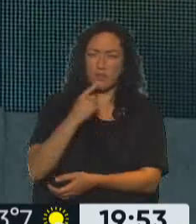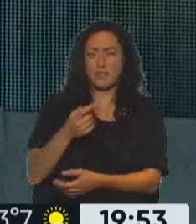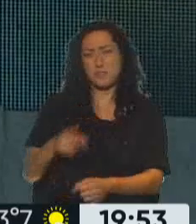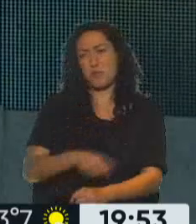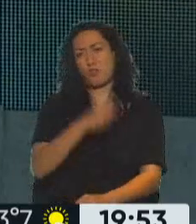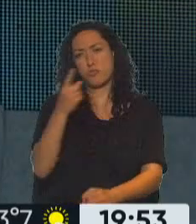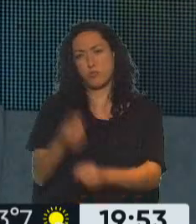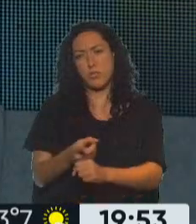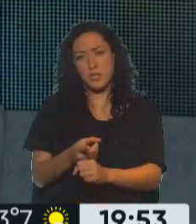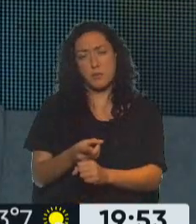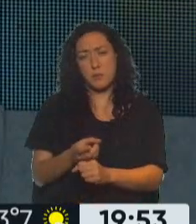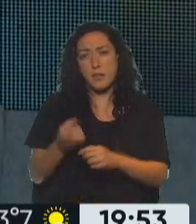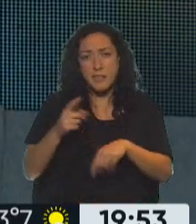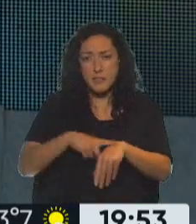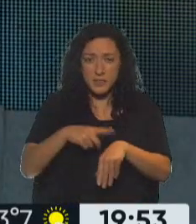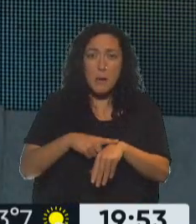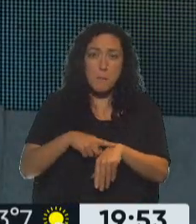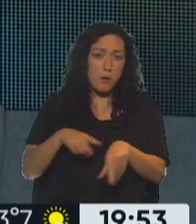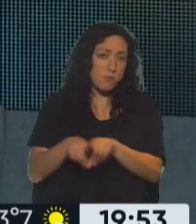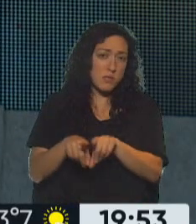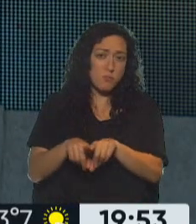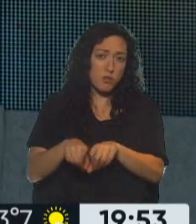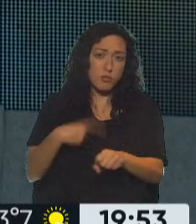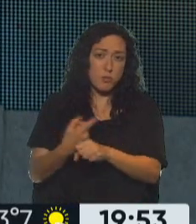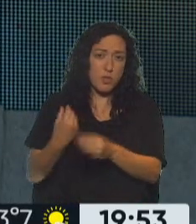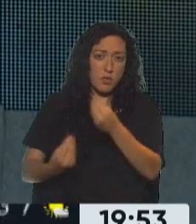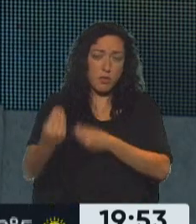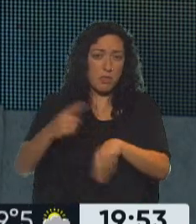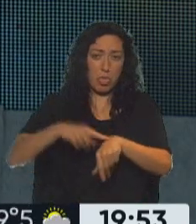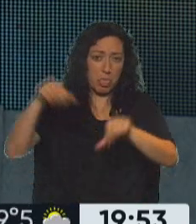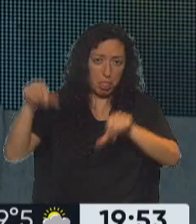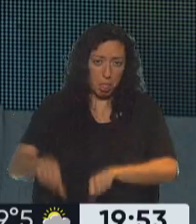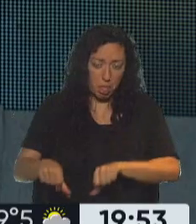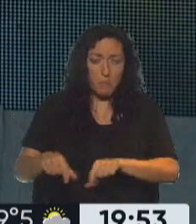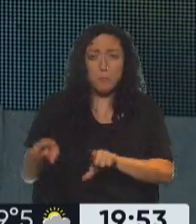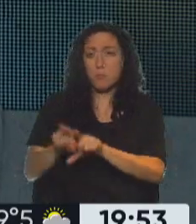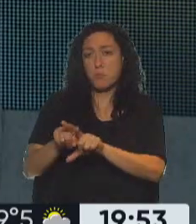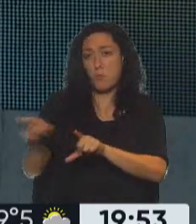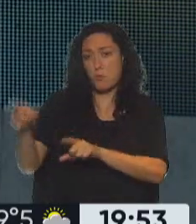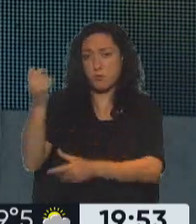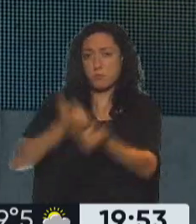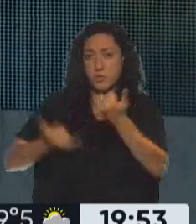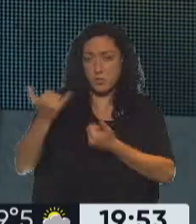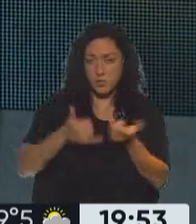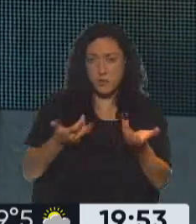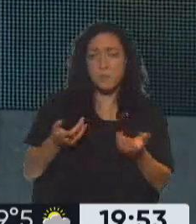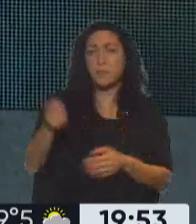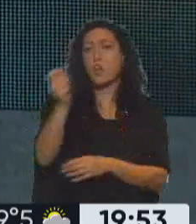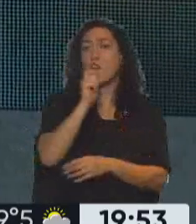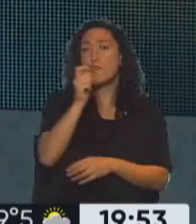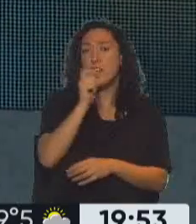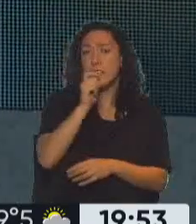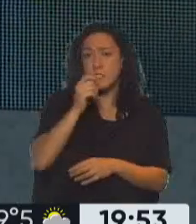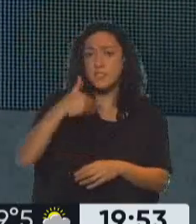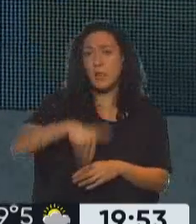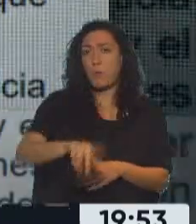inaplicable, una cuestión de los tiempos, vos lo explicaste recién efectivamente, y que habrá una conferencia de prensa